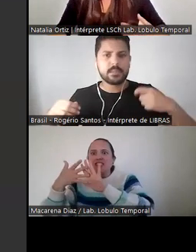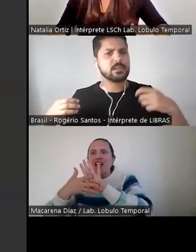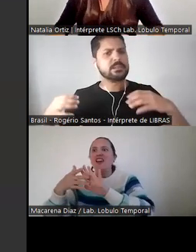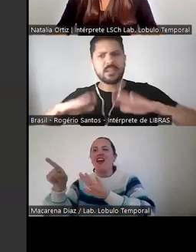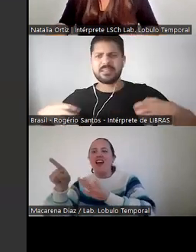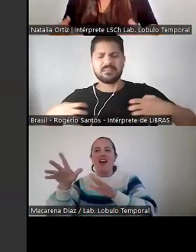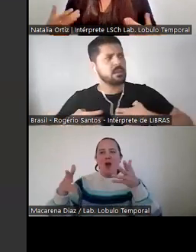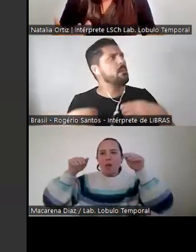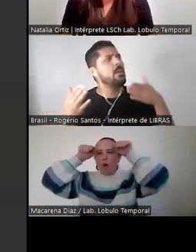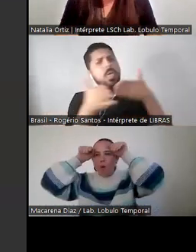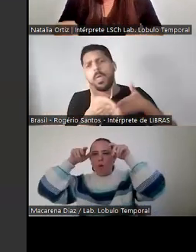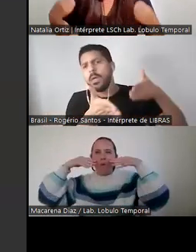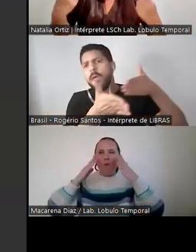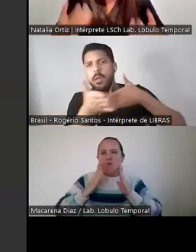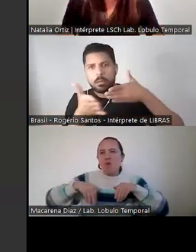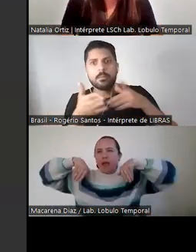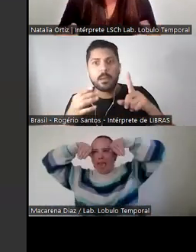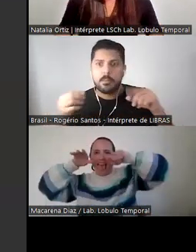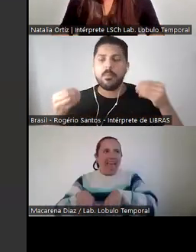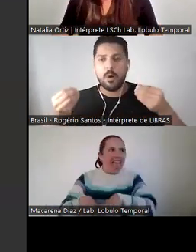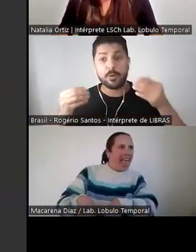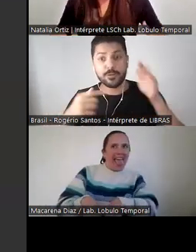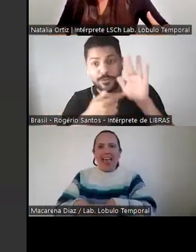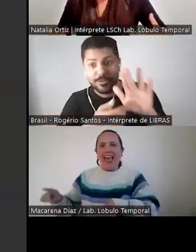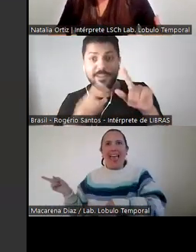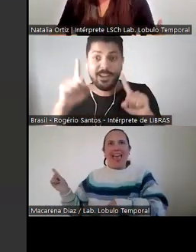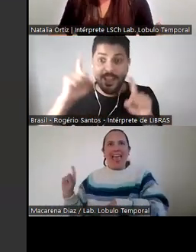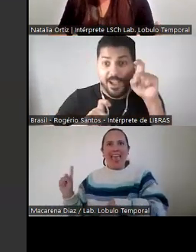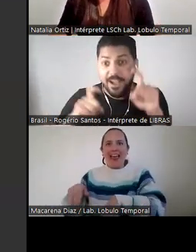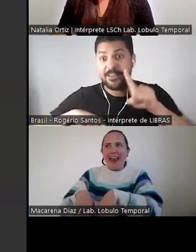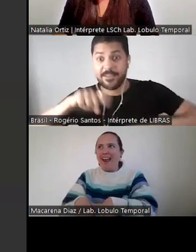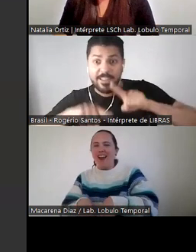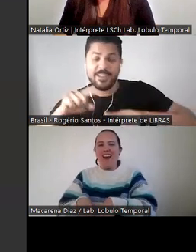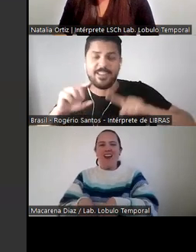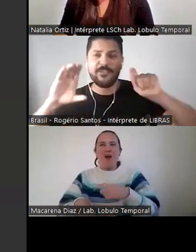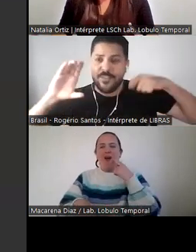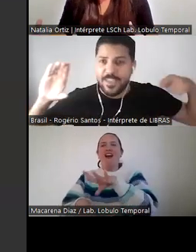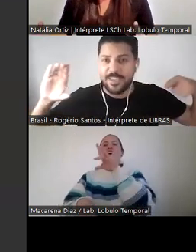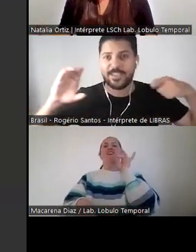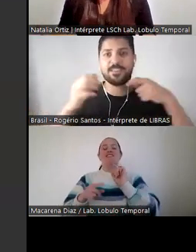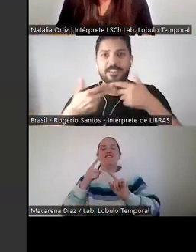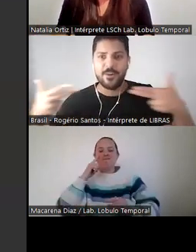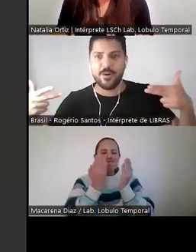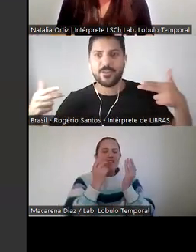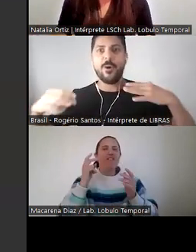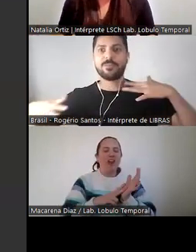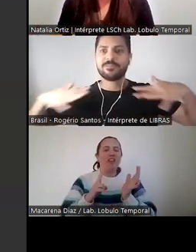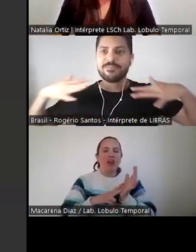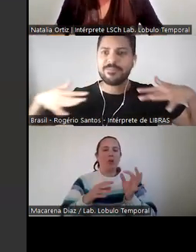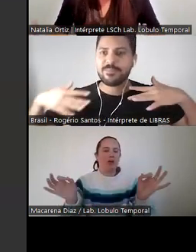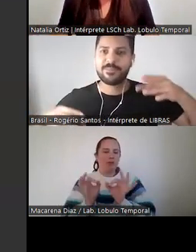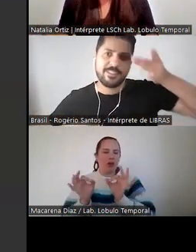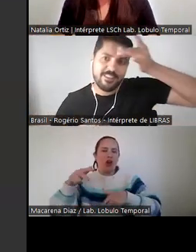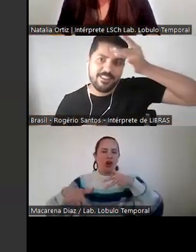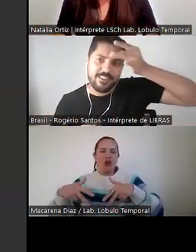idea es mostrarle material, mostrarle este video, ver cómo, por ejemplo, se mueve el perro o qué hace el